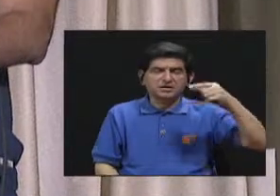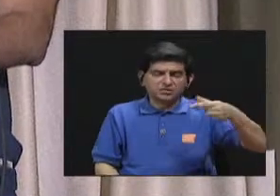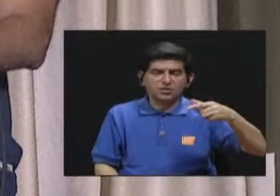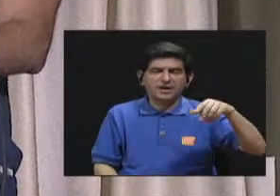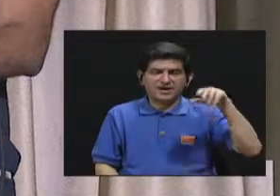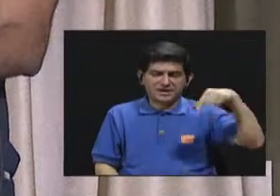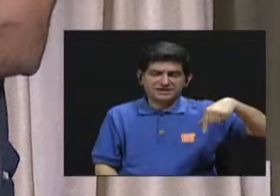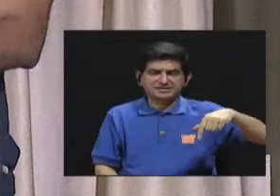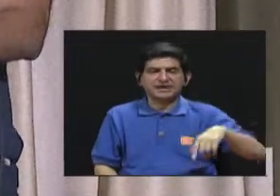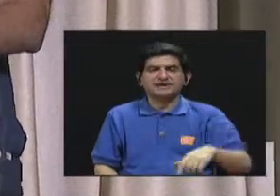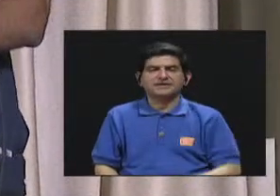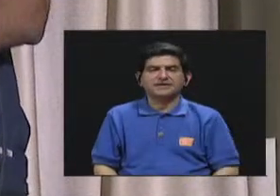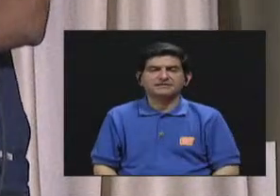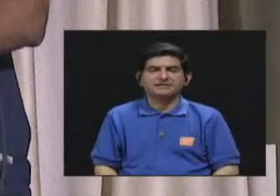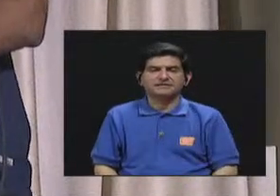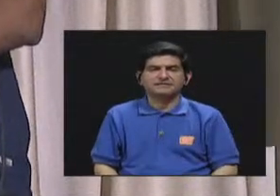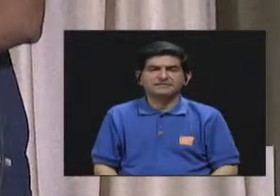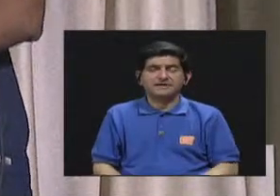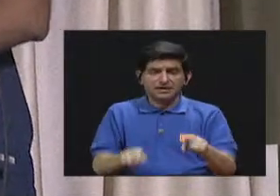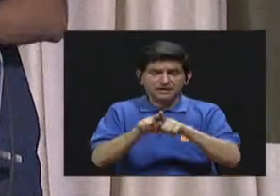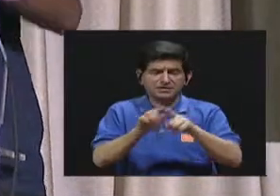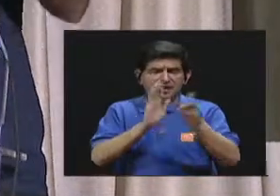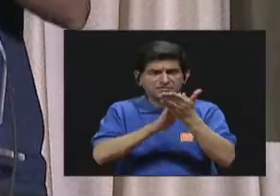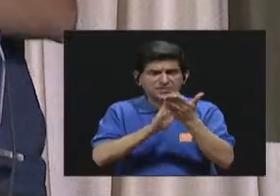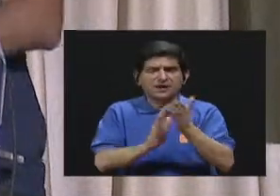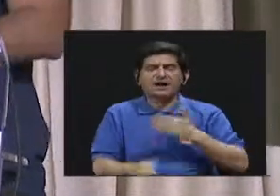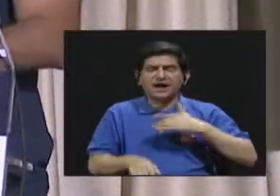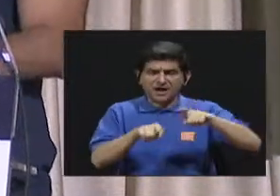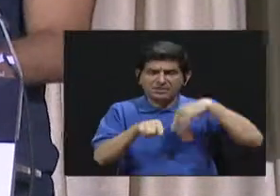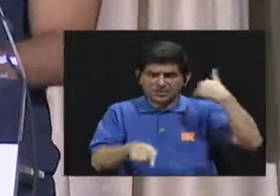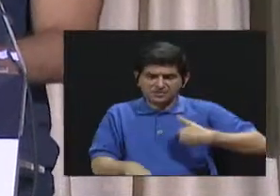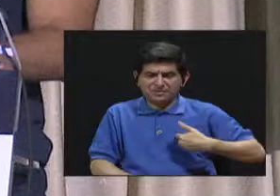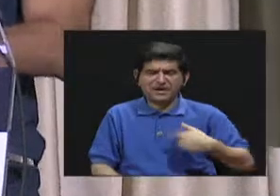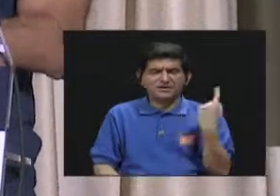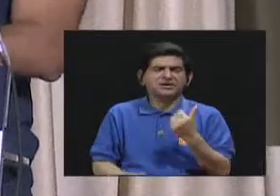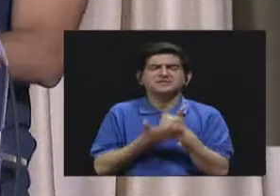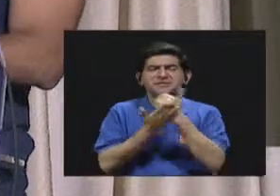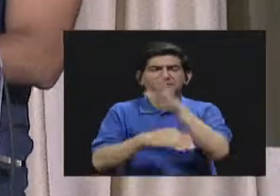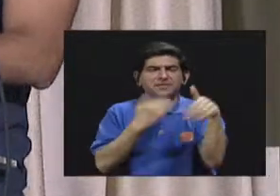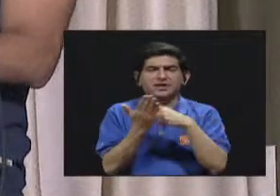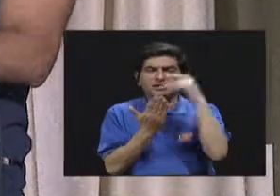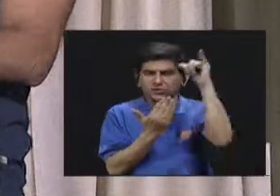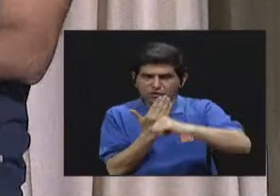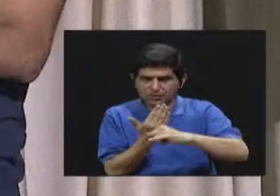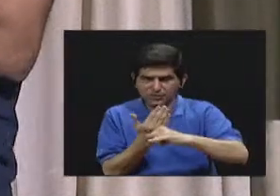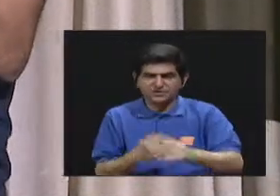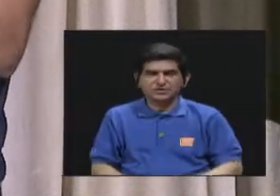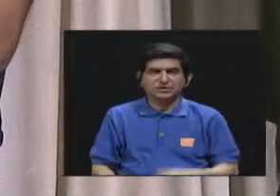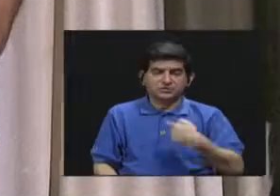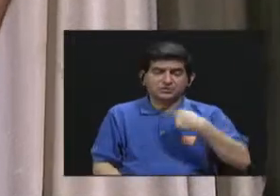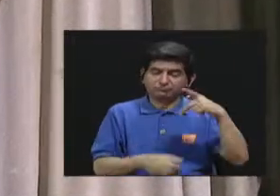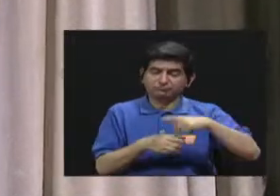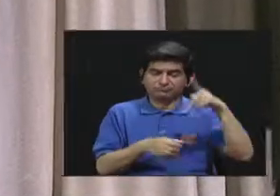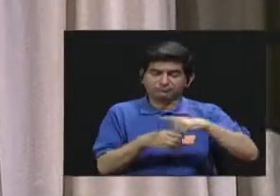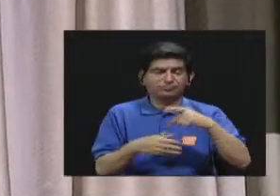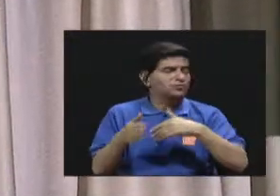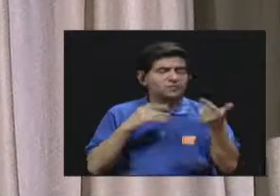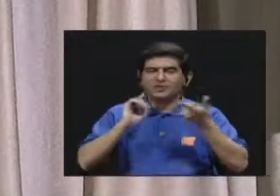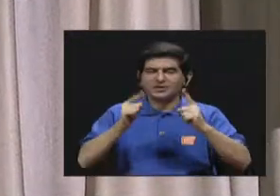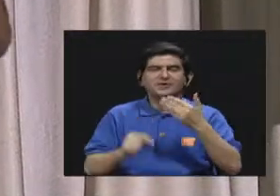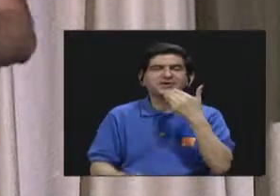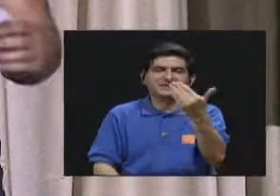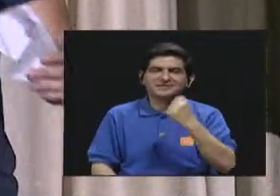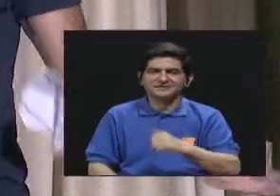Alexis Tavares. Y están aplaudiendo a mi hermano, Aaron, que siempre me ayuda en todos los proyectos que soy, en lo que sea.